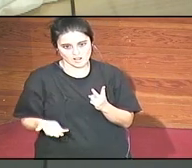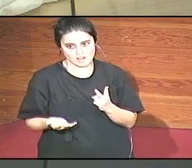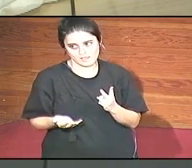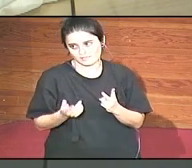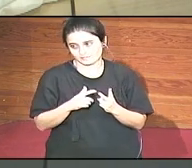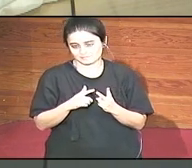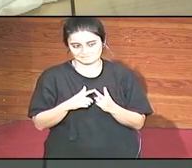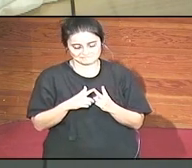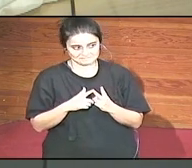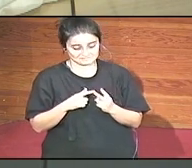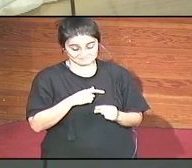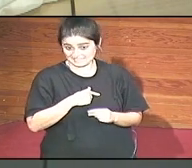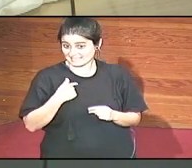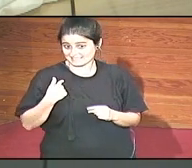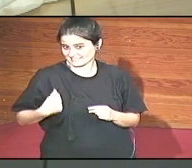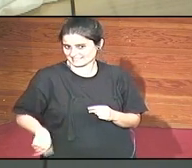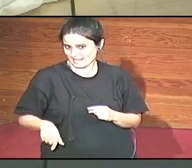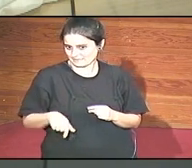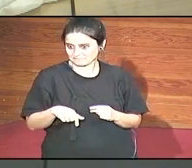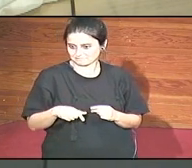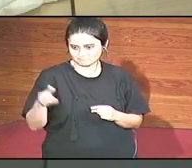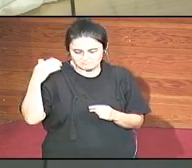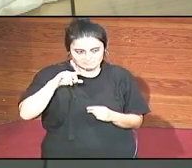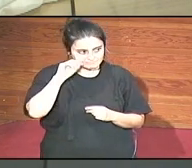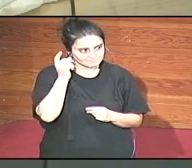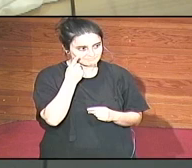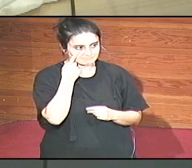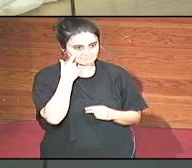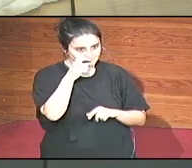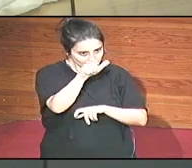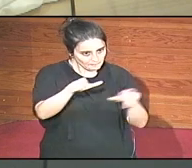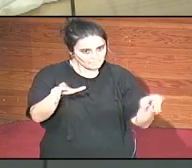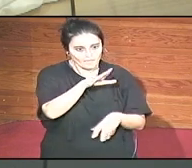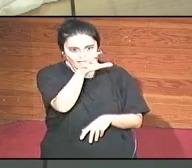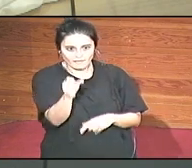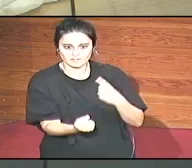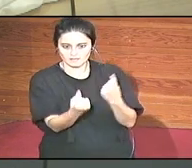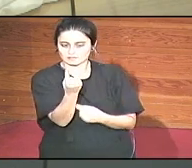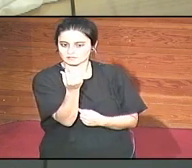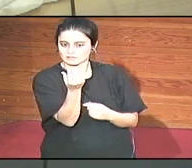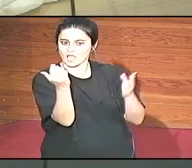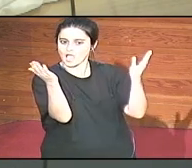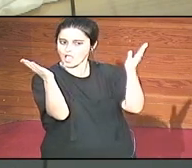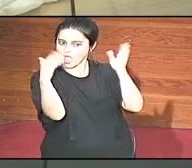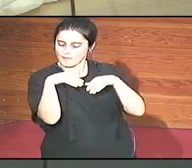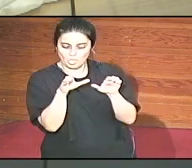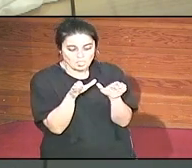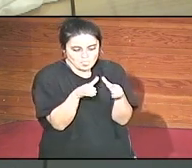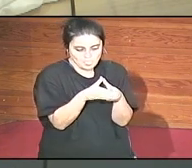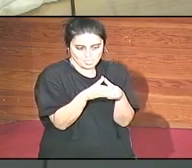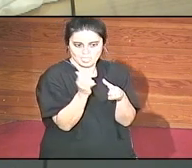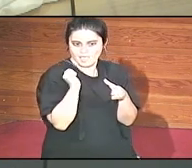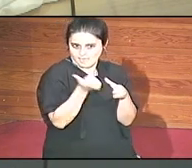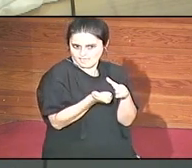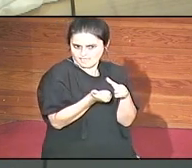de repente se dio cuenta de que hay muchos africanos que no tienen mucho dinero hay una élite pequeña que tiene mucho dinero pero es que en medio